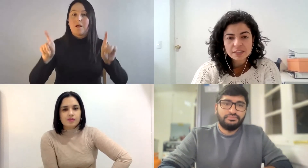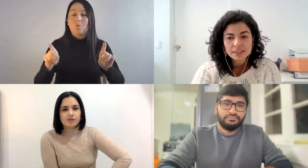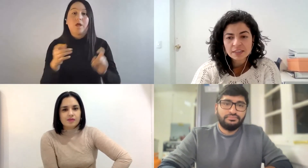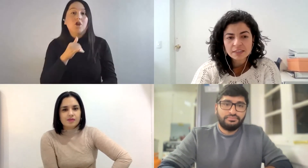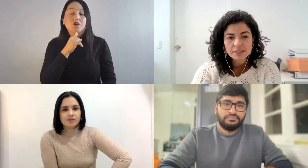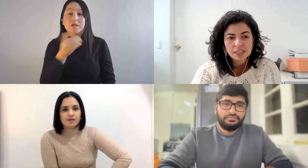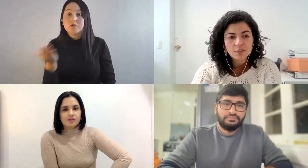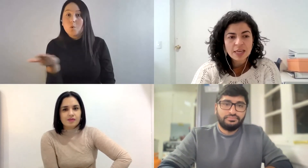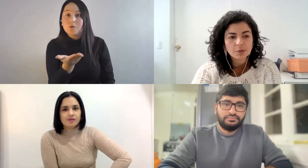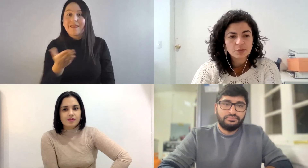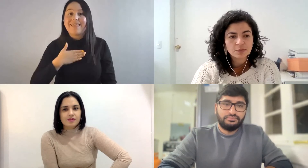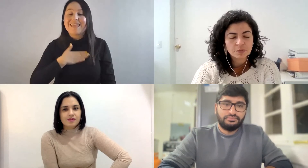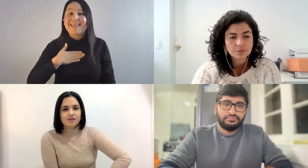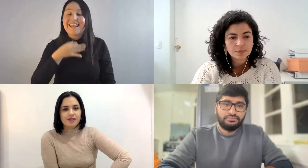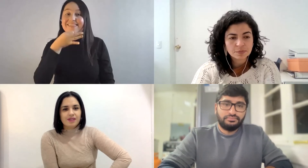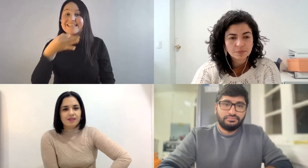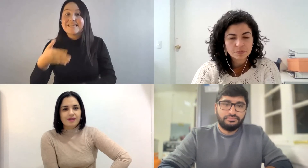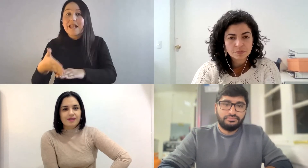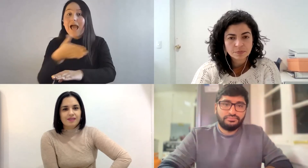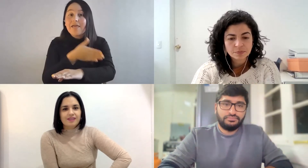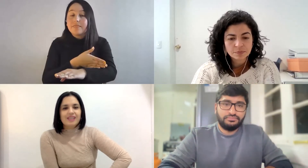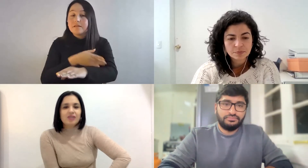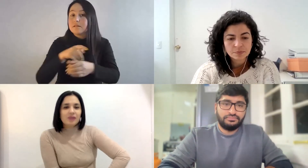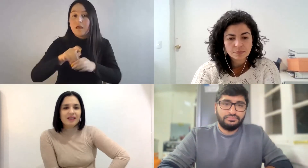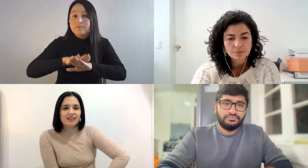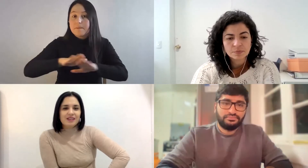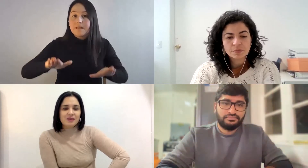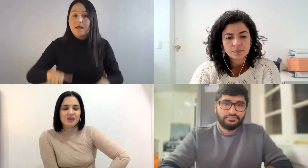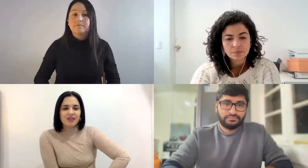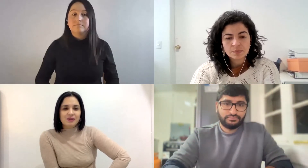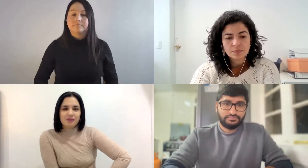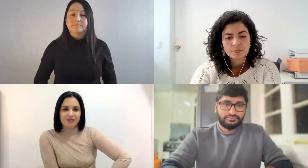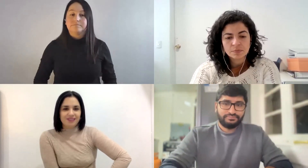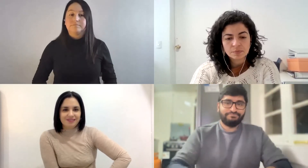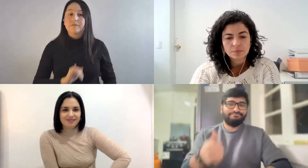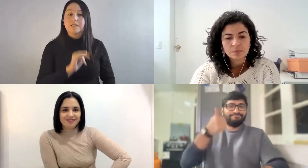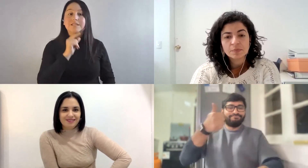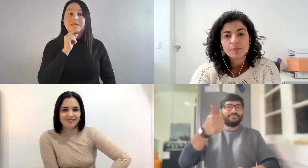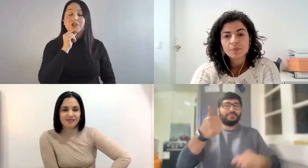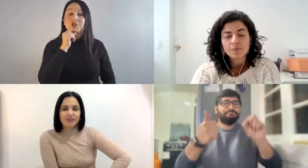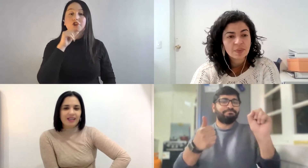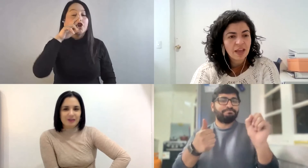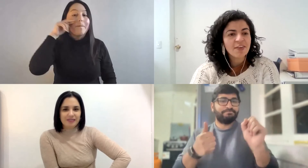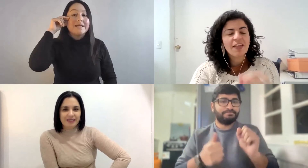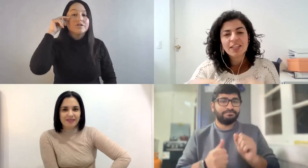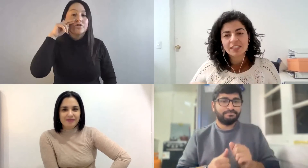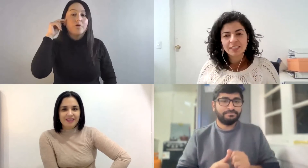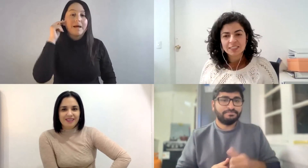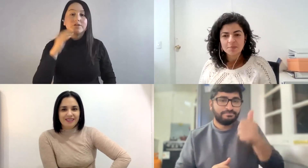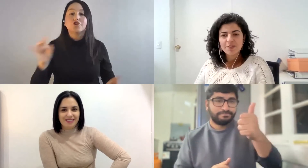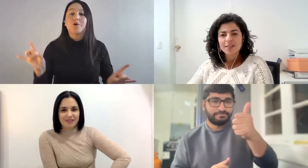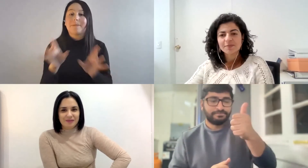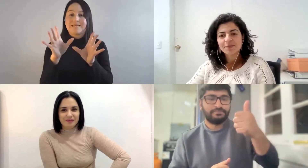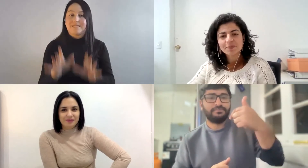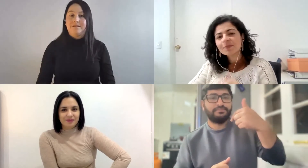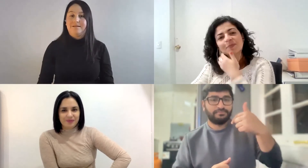antes de que nos vayamos. sí, Tomás les tenía una sorpresa, un regalo. Ah, verdad, verdad, casi se